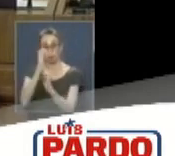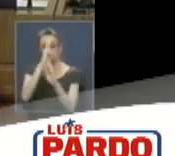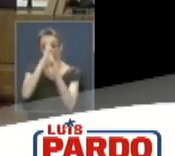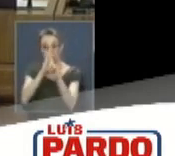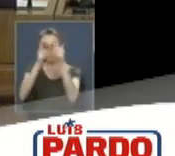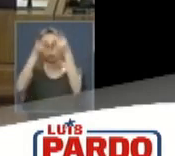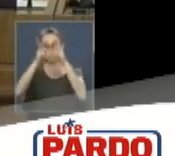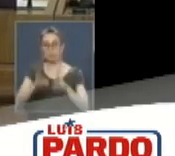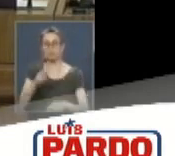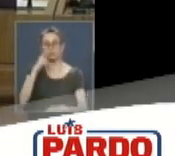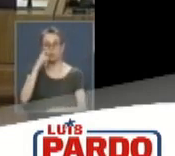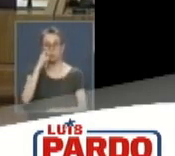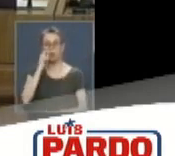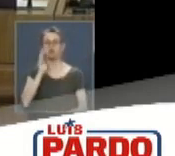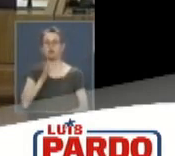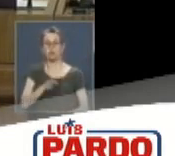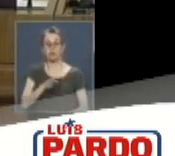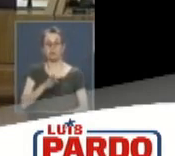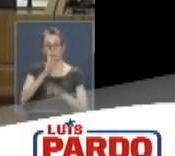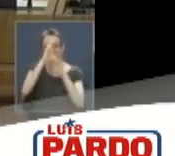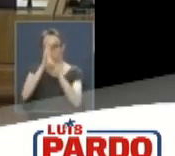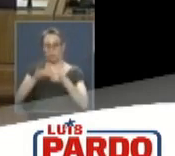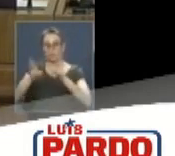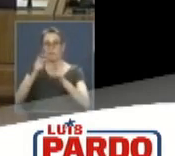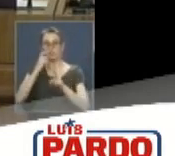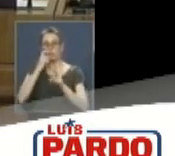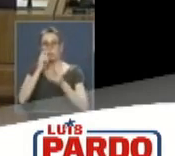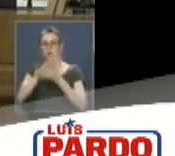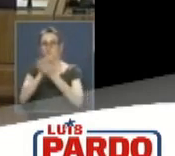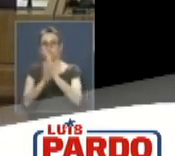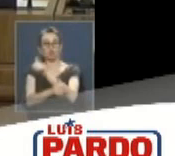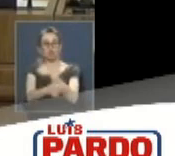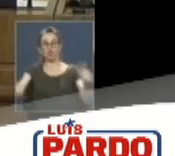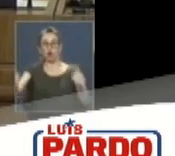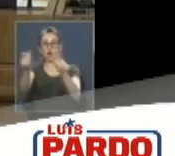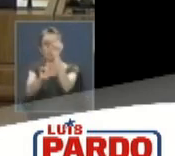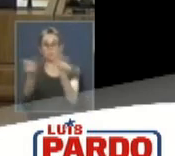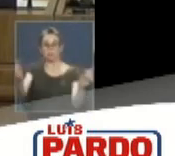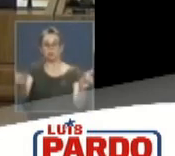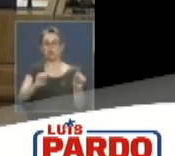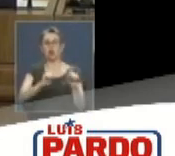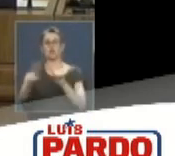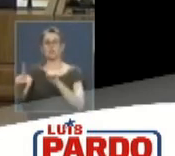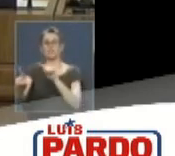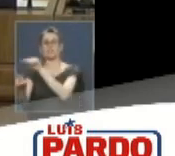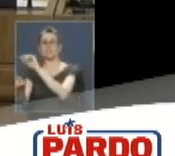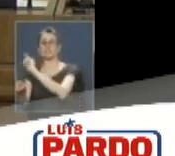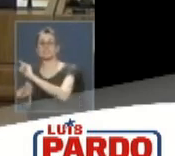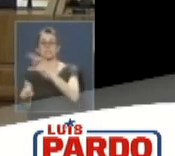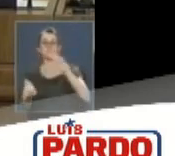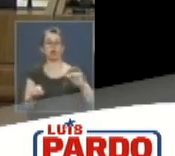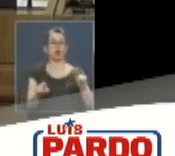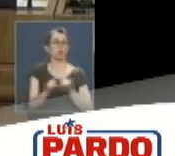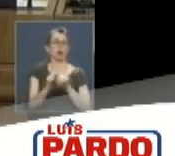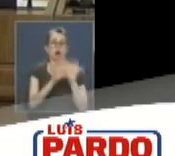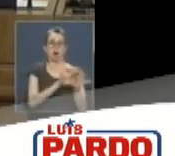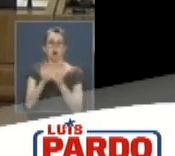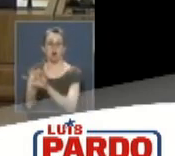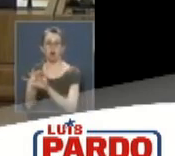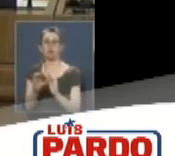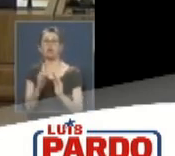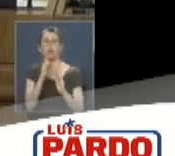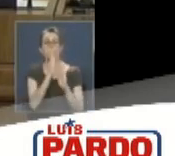a los derechos humanos, debemos respetar los derechos humanos de todos sin hacer estas distinciones odiosas, menos aún dando